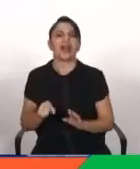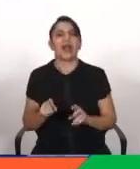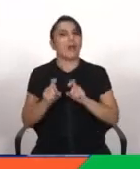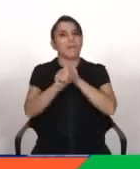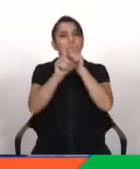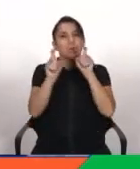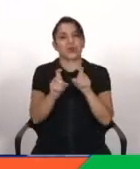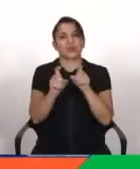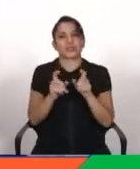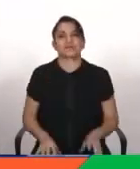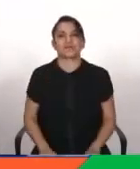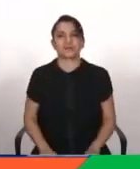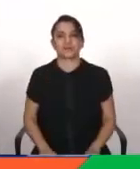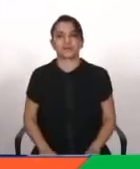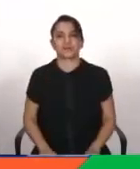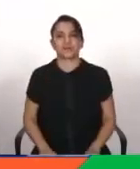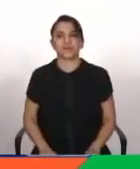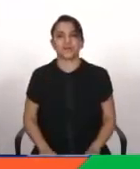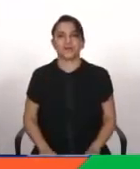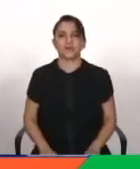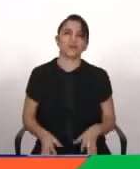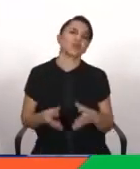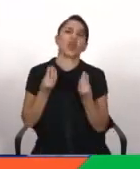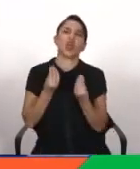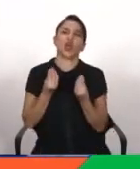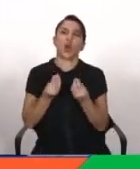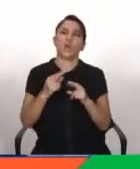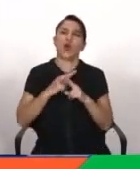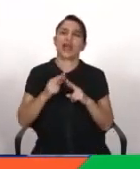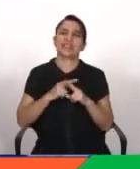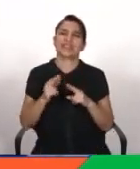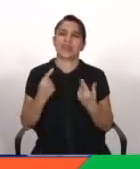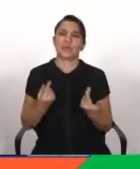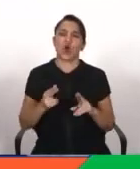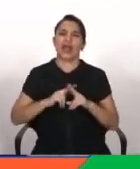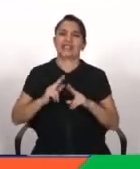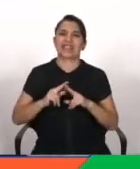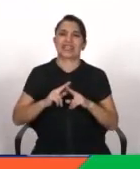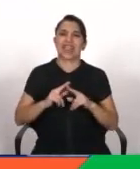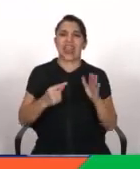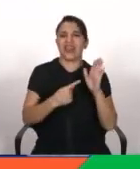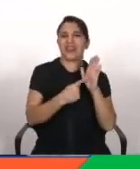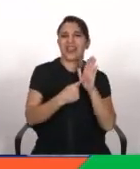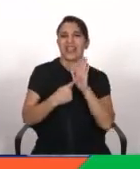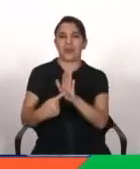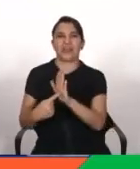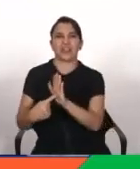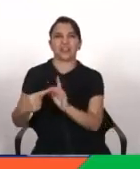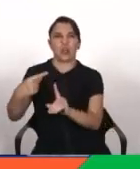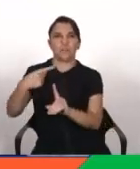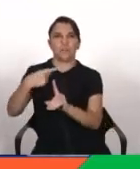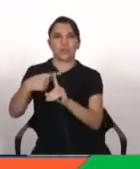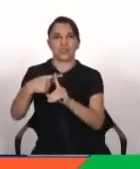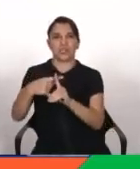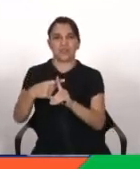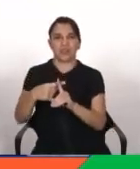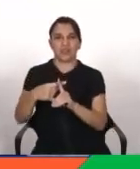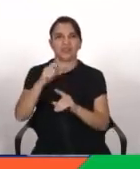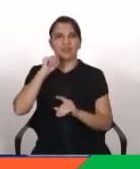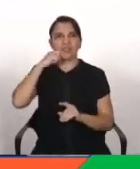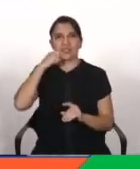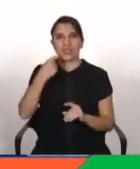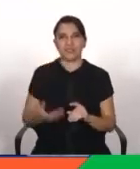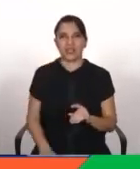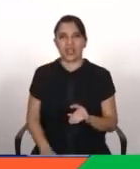Mar, ¿cómo hacemos para no caer en la discriminación positiva? Es decir, elegir mujeres... ¿Ahora estoy bien acá? Sí, no, sin